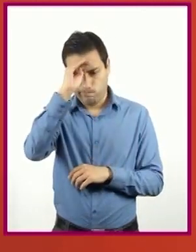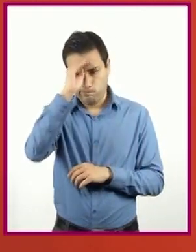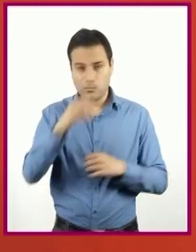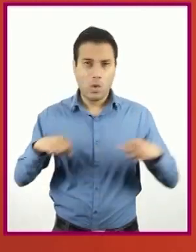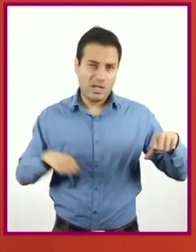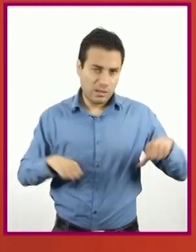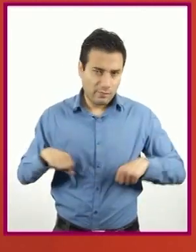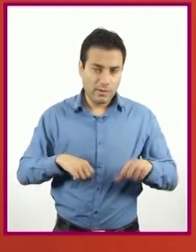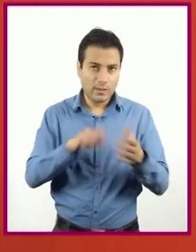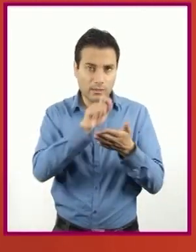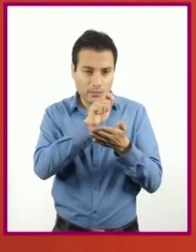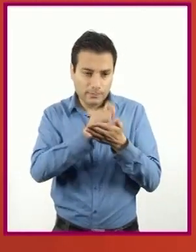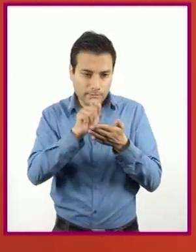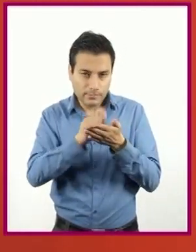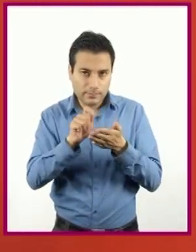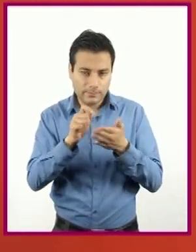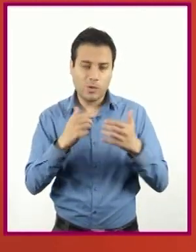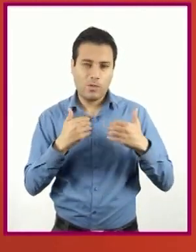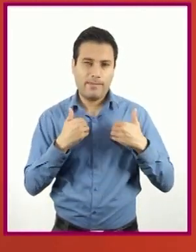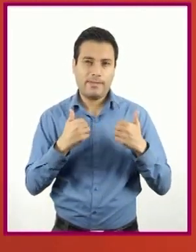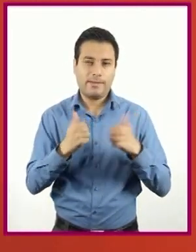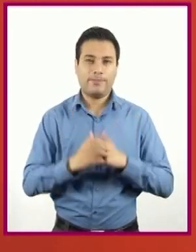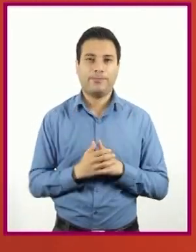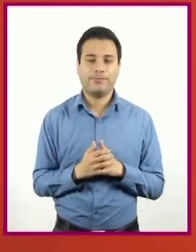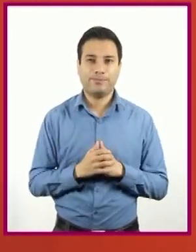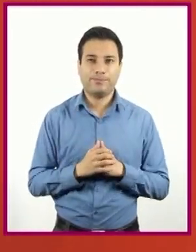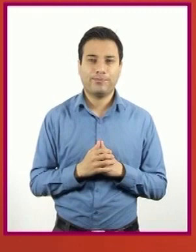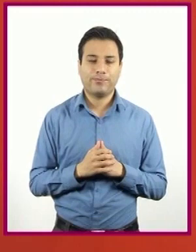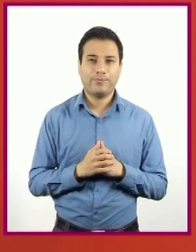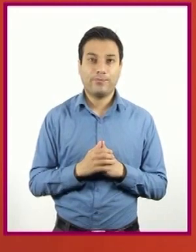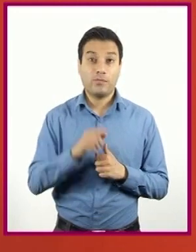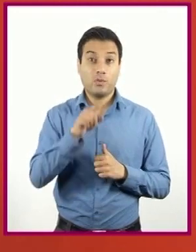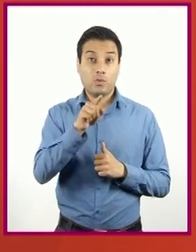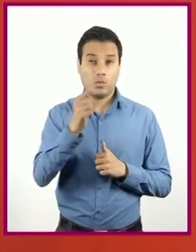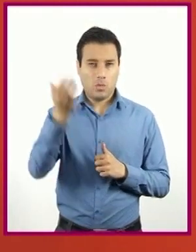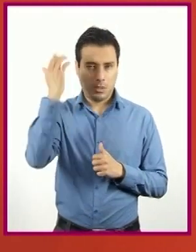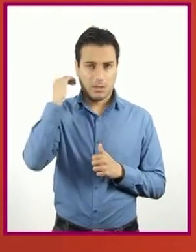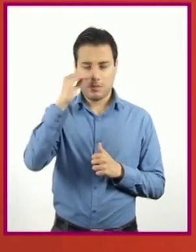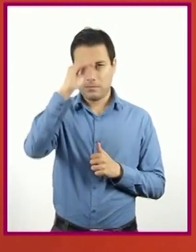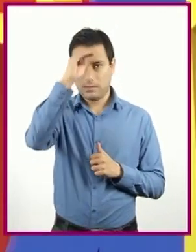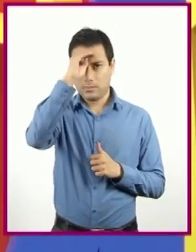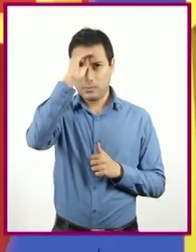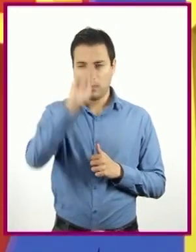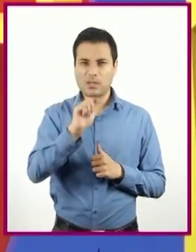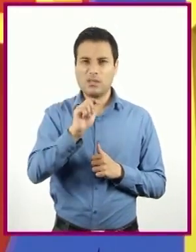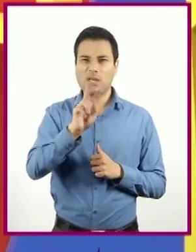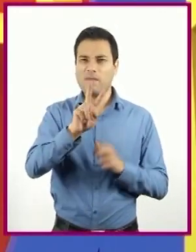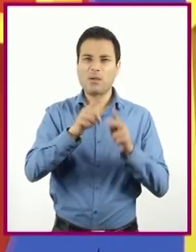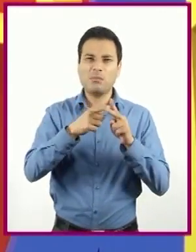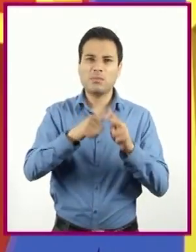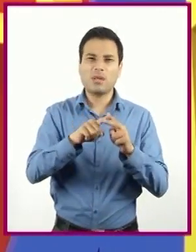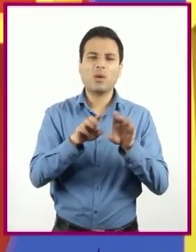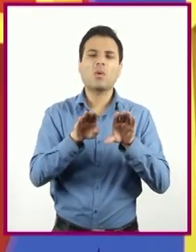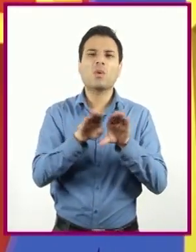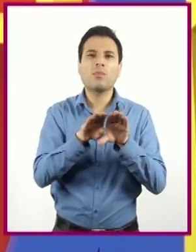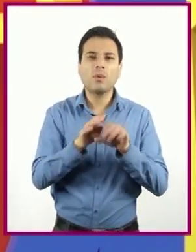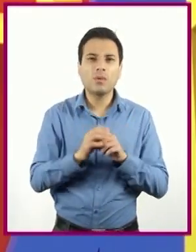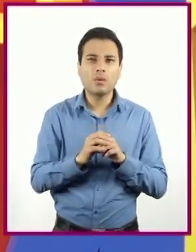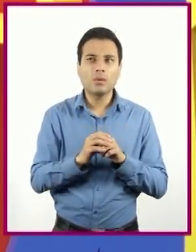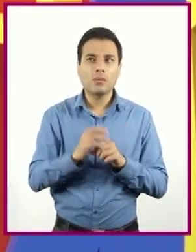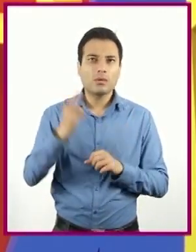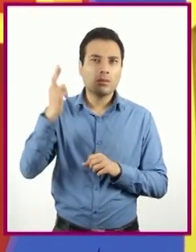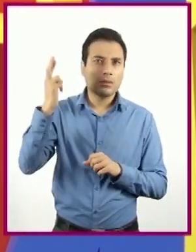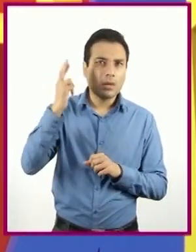propuestos. ¿Alguna vez se han preguntado cómo surgió la televisión, la radio, el